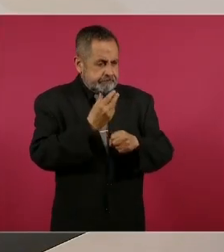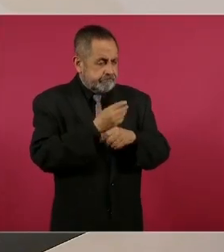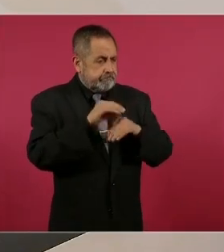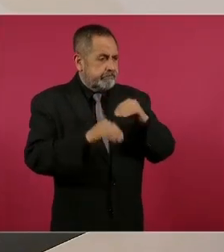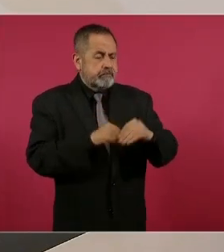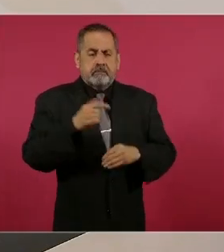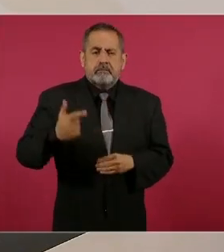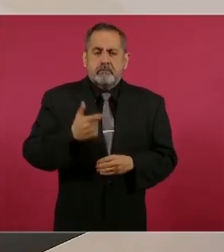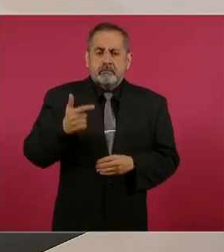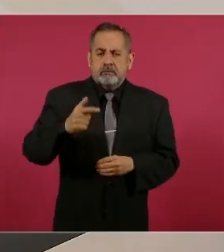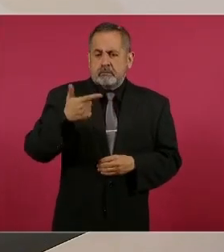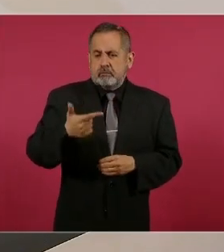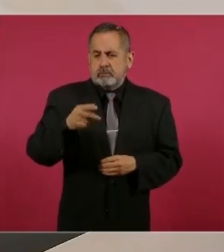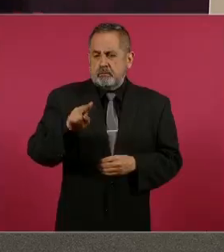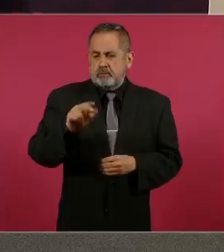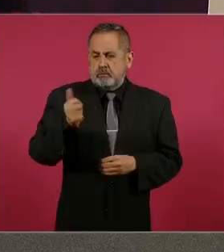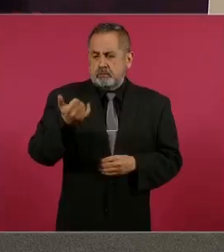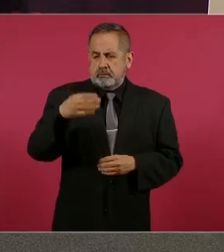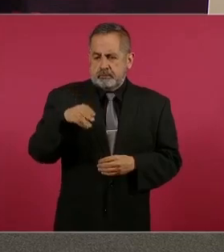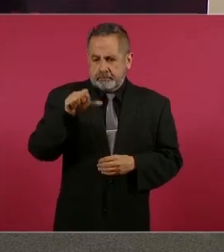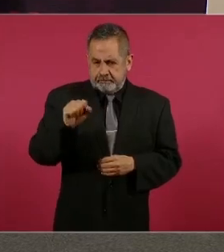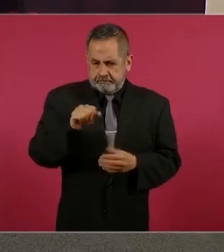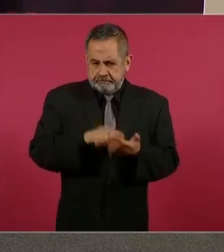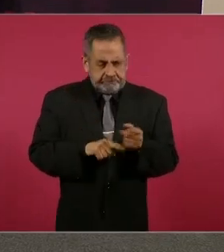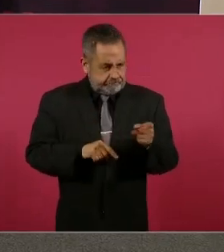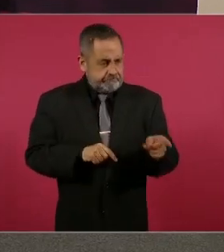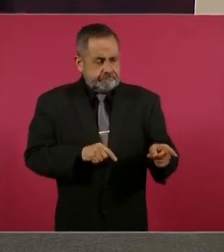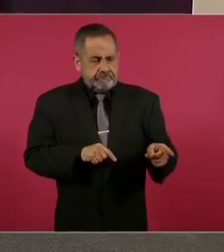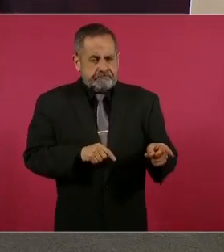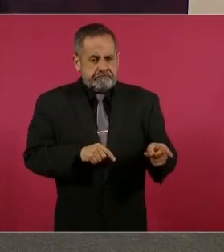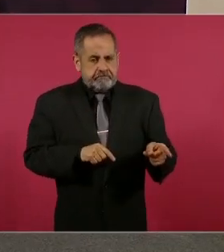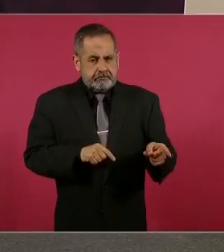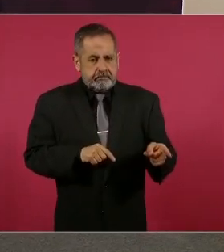de Guaymas. Yo tenía intención de